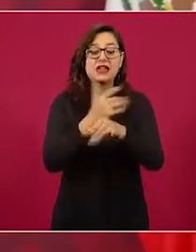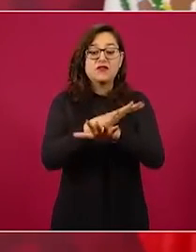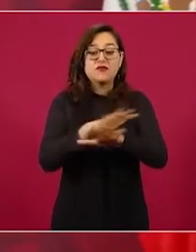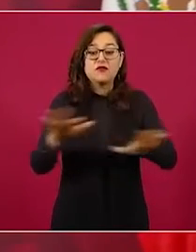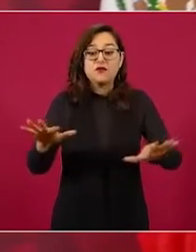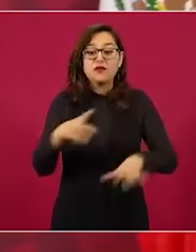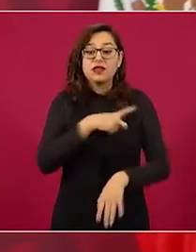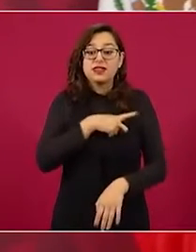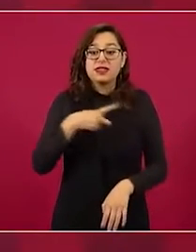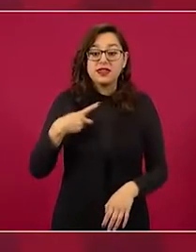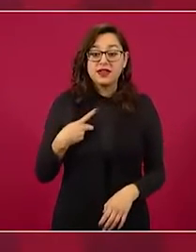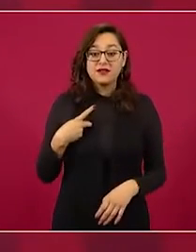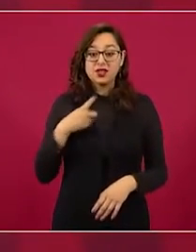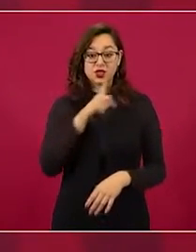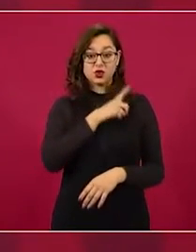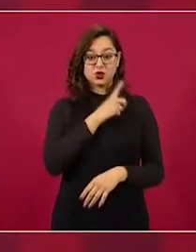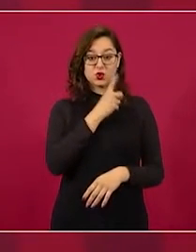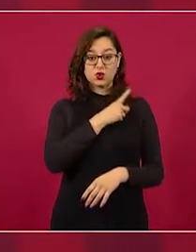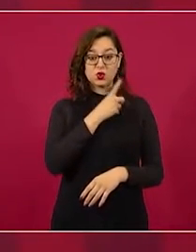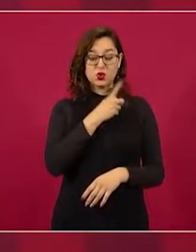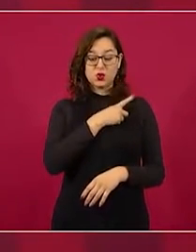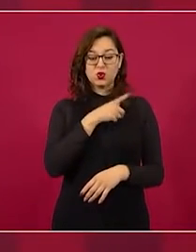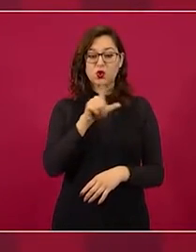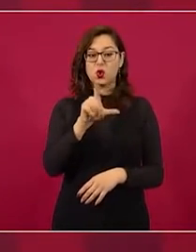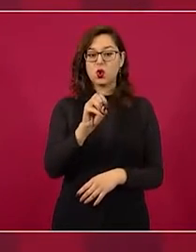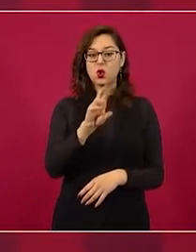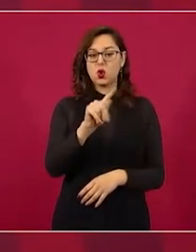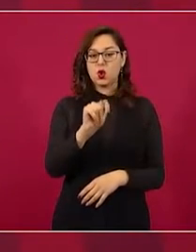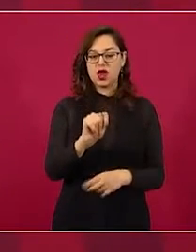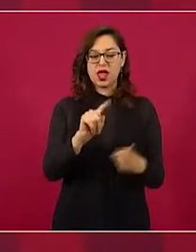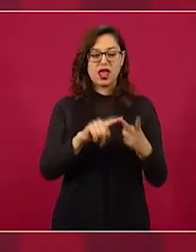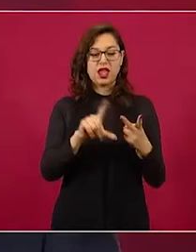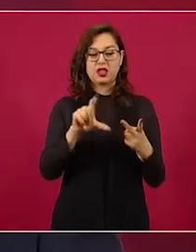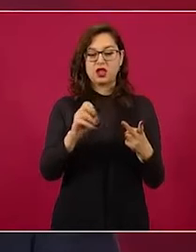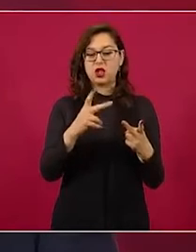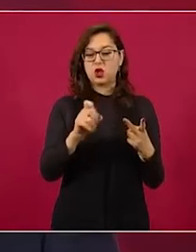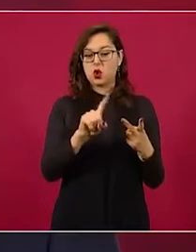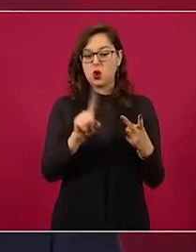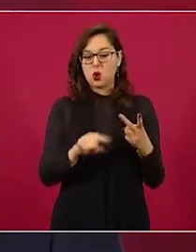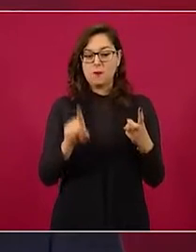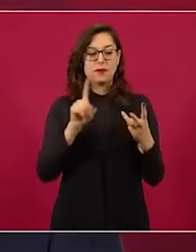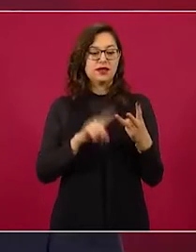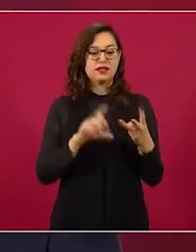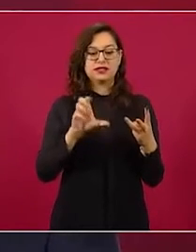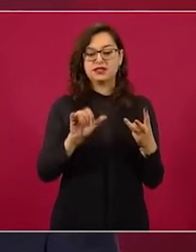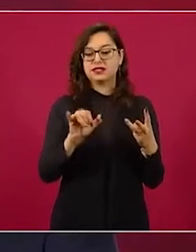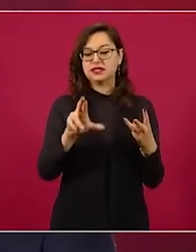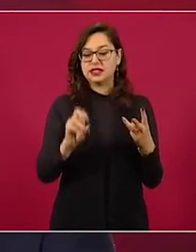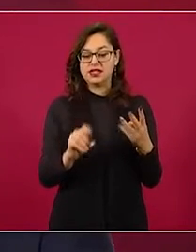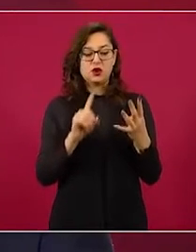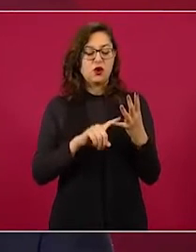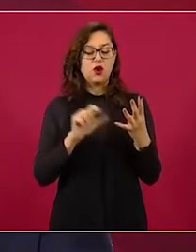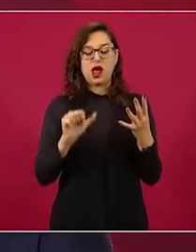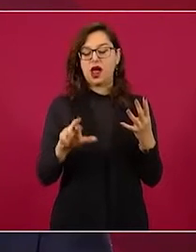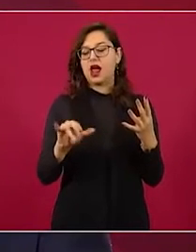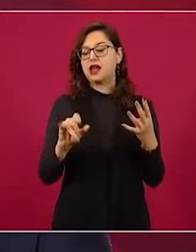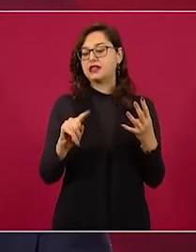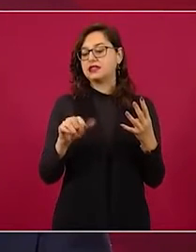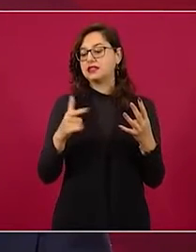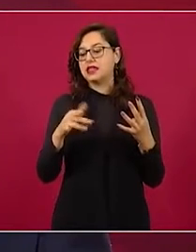Loret, López Dóriga, Ciro, Carmen Aristegui.